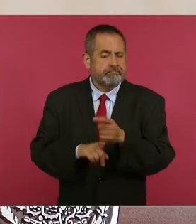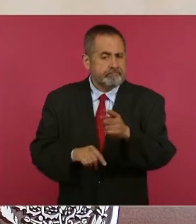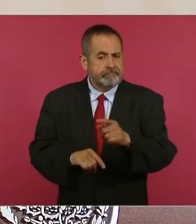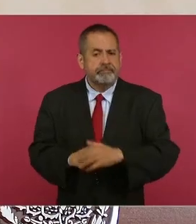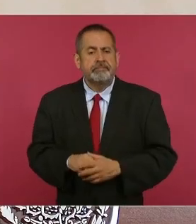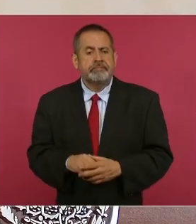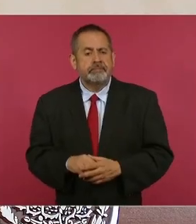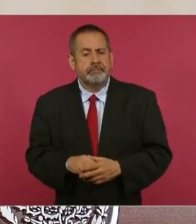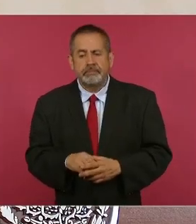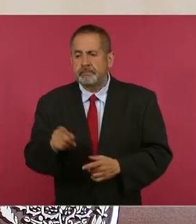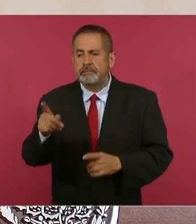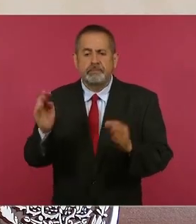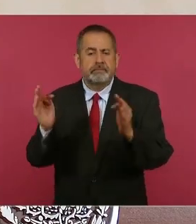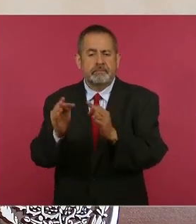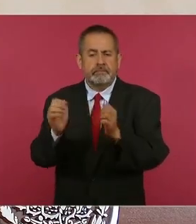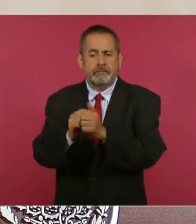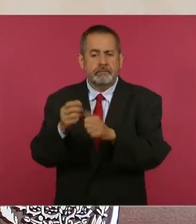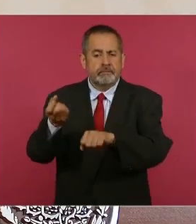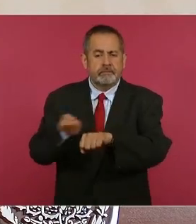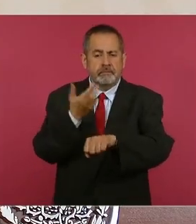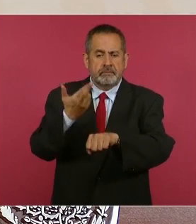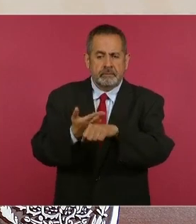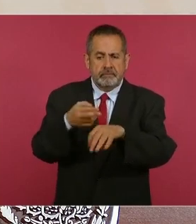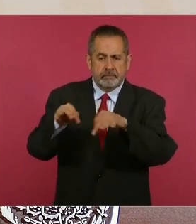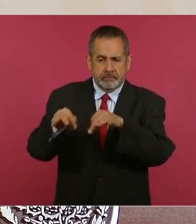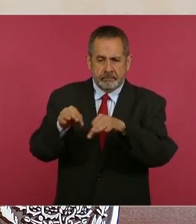que vean al secretario del Trabajo,